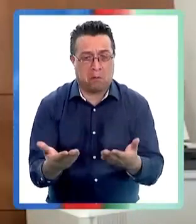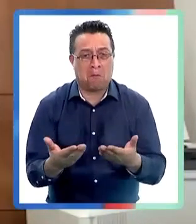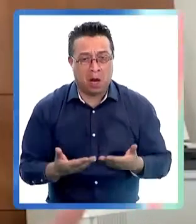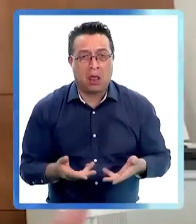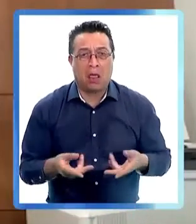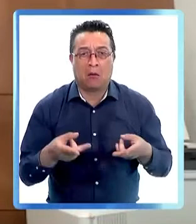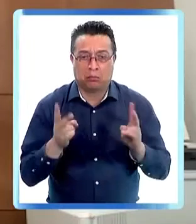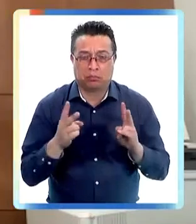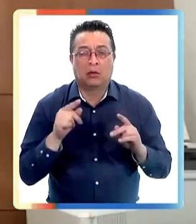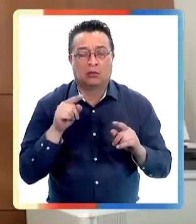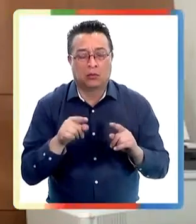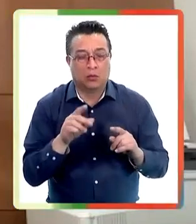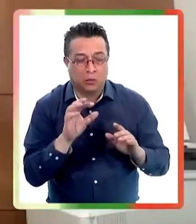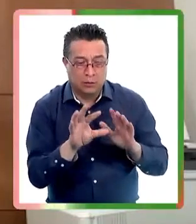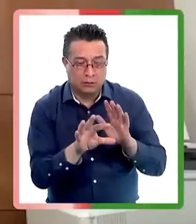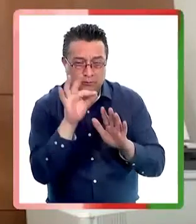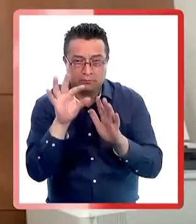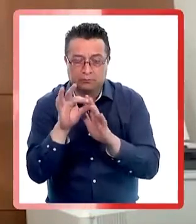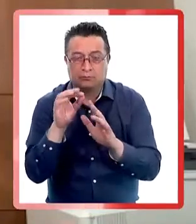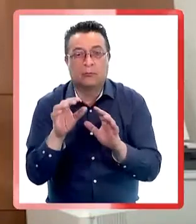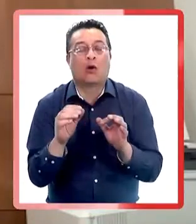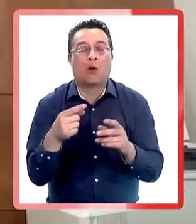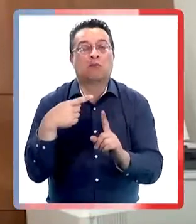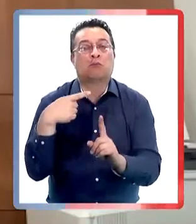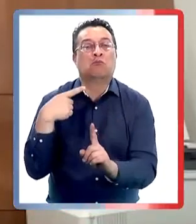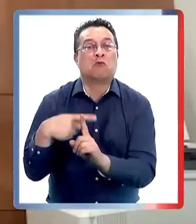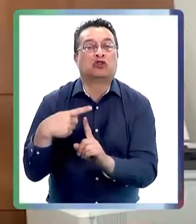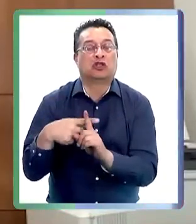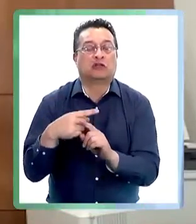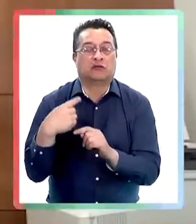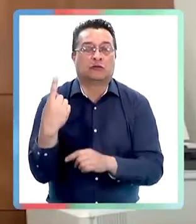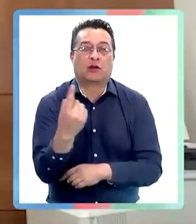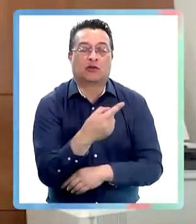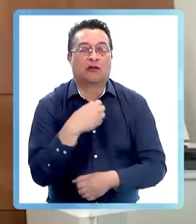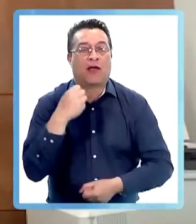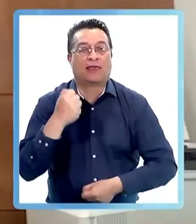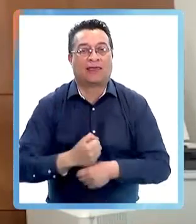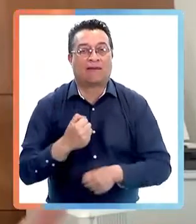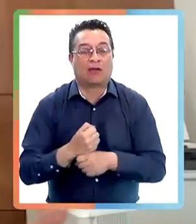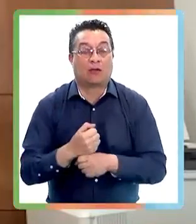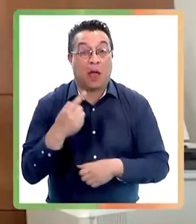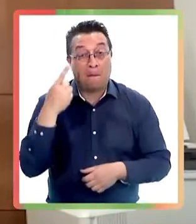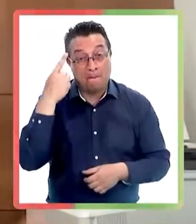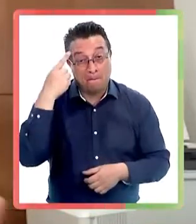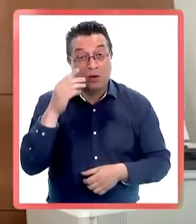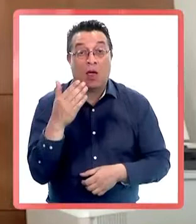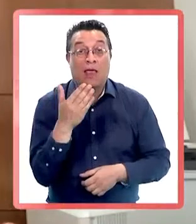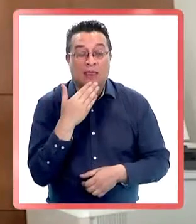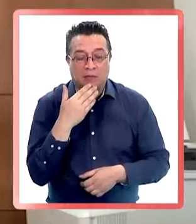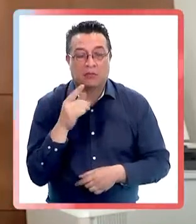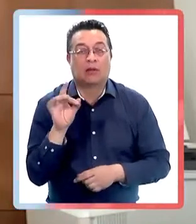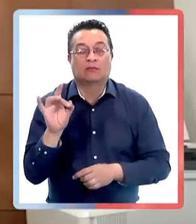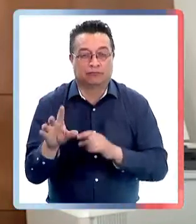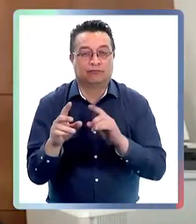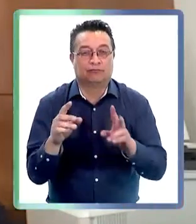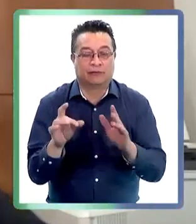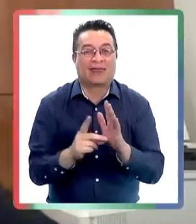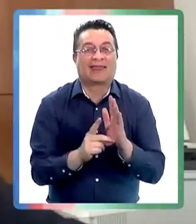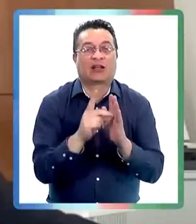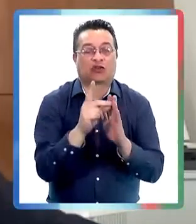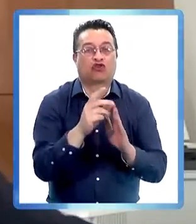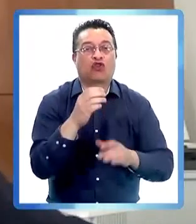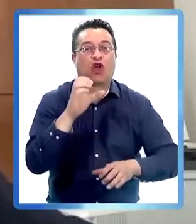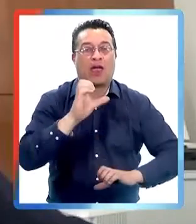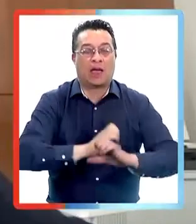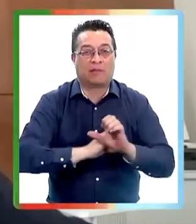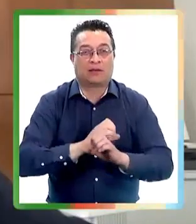bienvenidas porque van a encontrar ahí solo ganancia, digamos, para el buen vivir de los trabajadores, pero también para el propio desarrollo de la empresa.